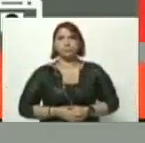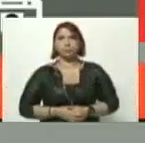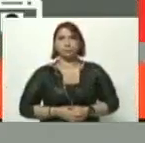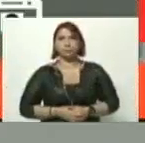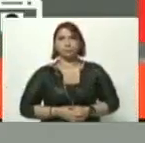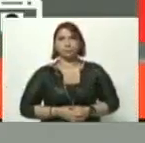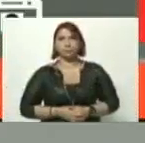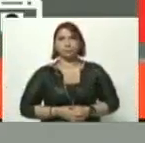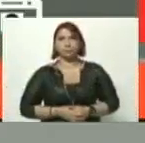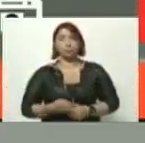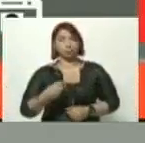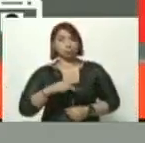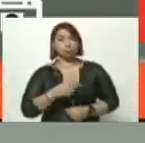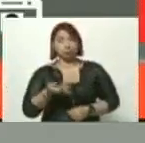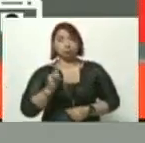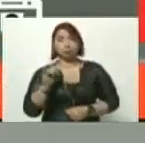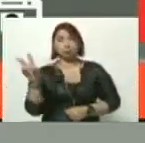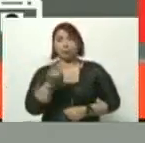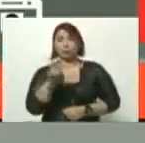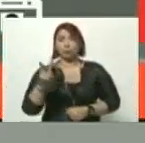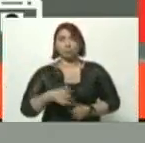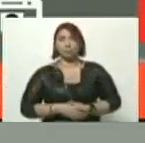En eso estamos, Venezuela,